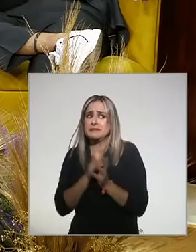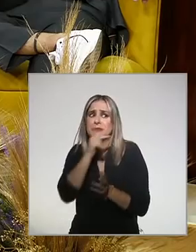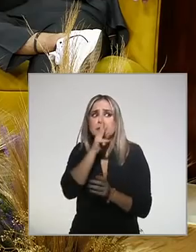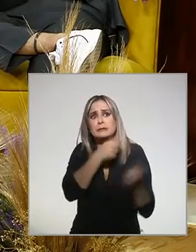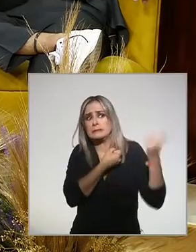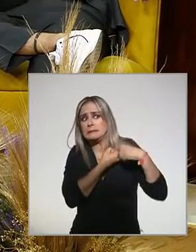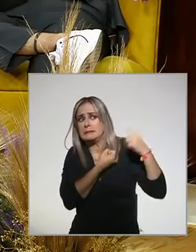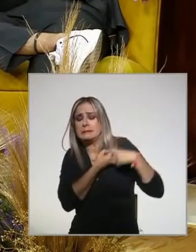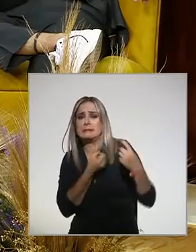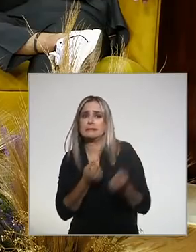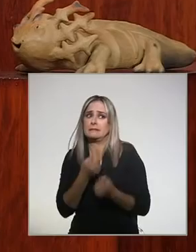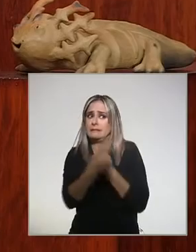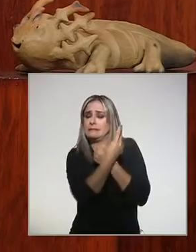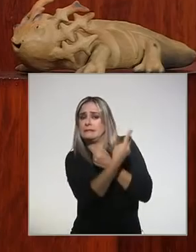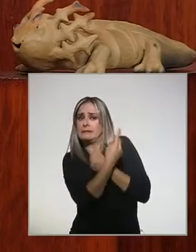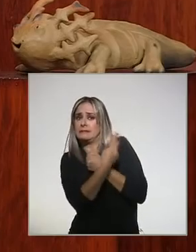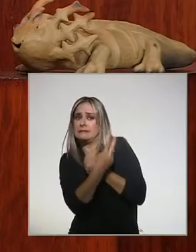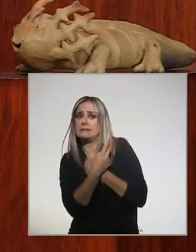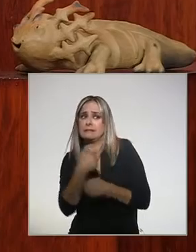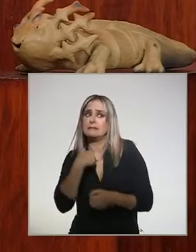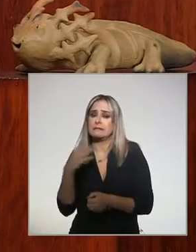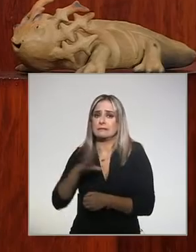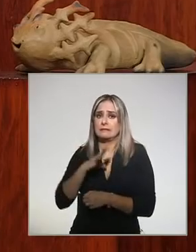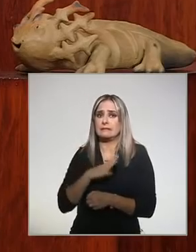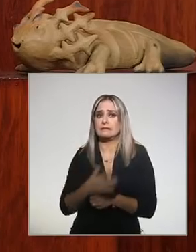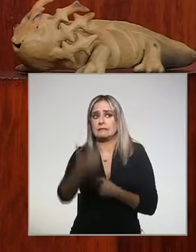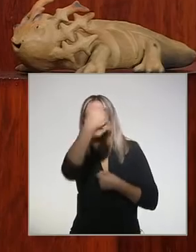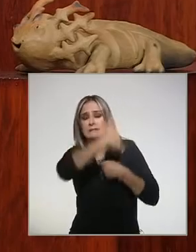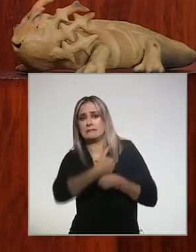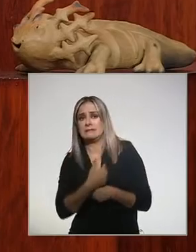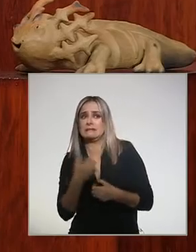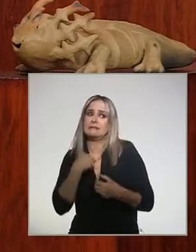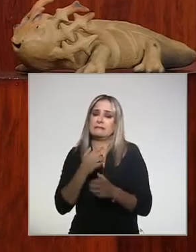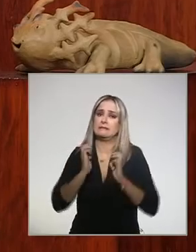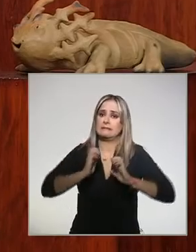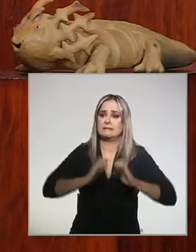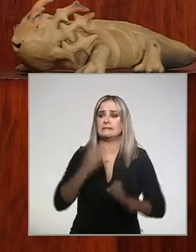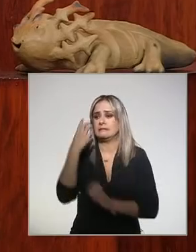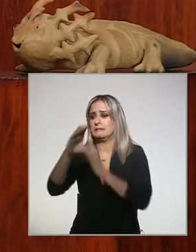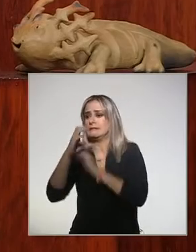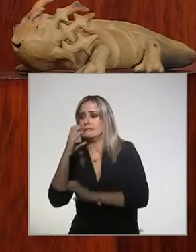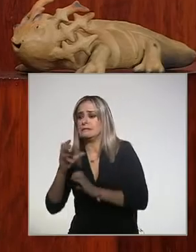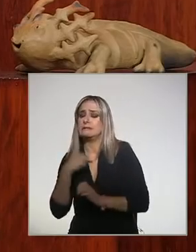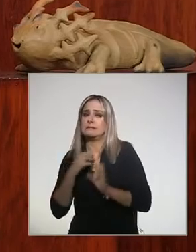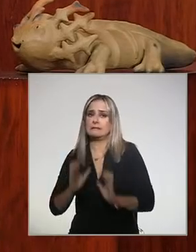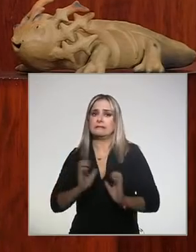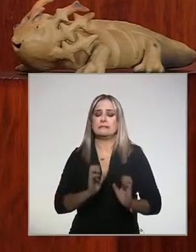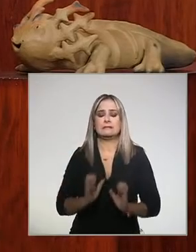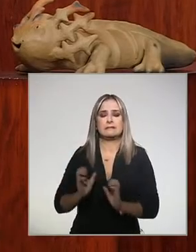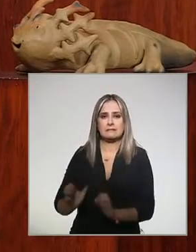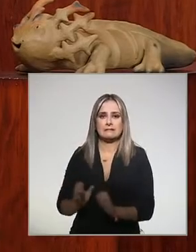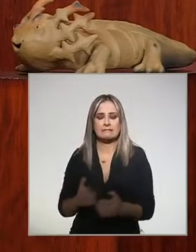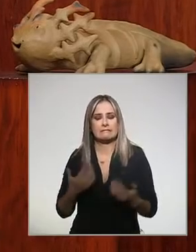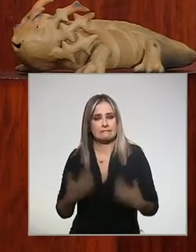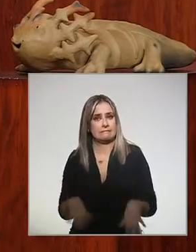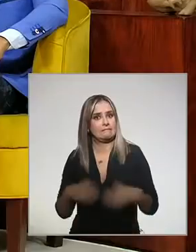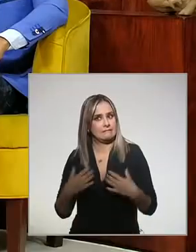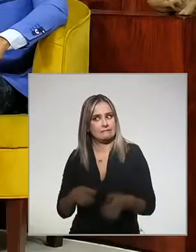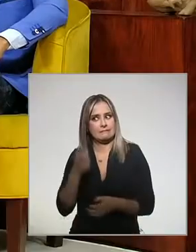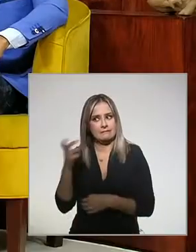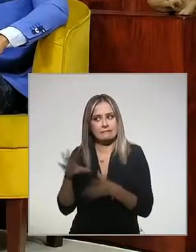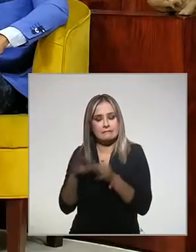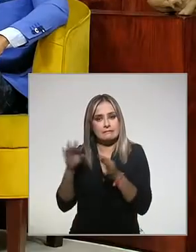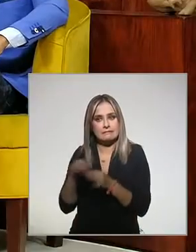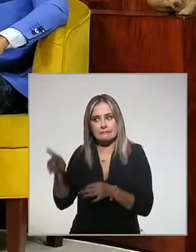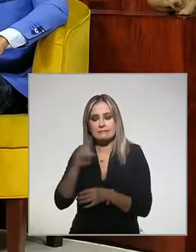Porque es como, híjole, sí las tengo, pero me van a descubrir y entonces no puedo ser libre, ¿no? Es como toda una reflexión, pero más